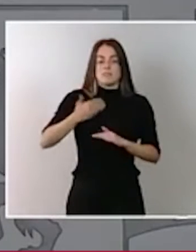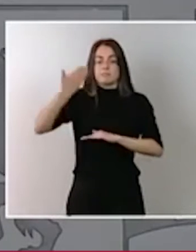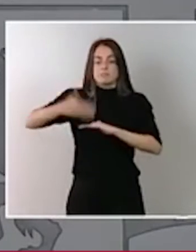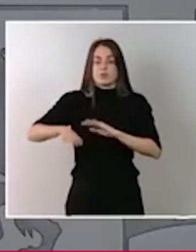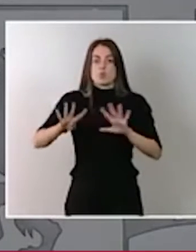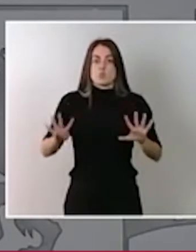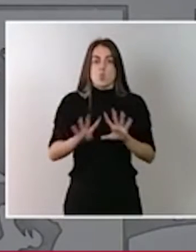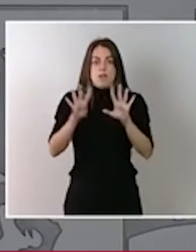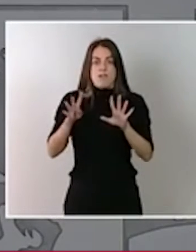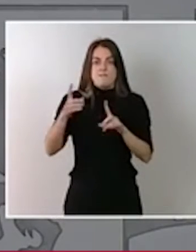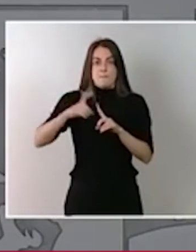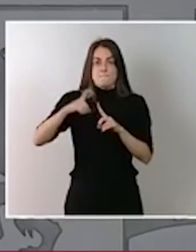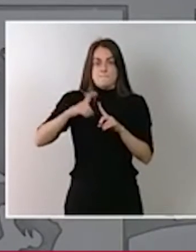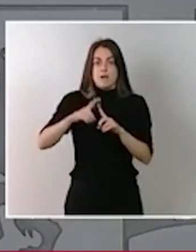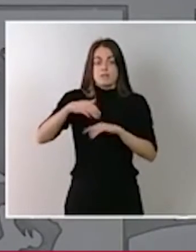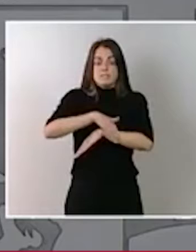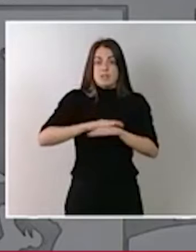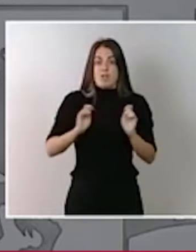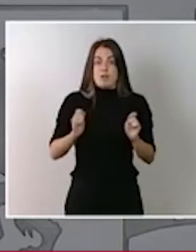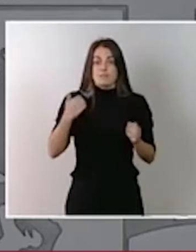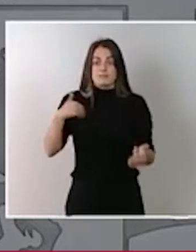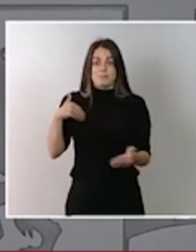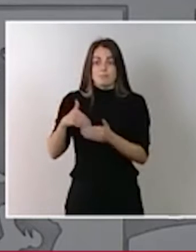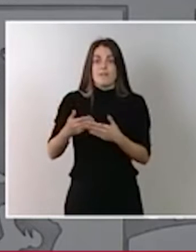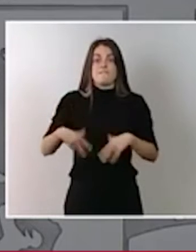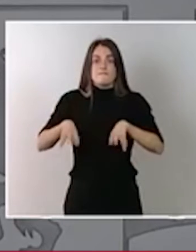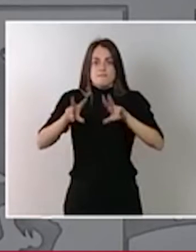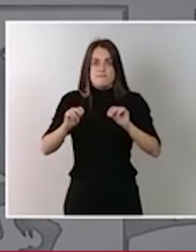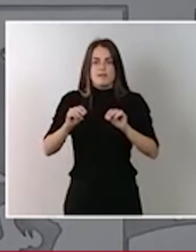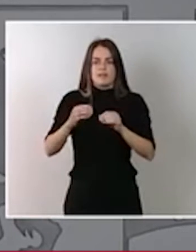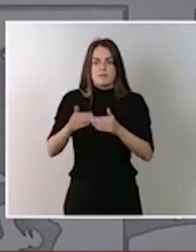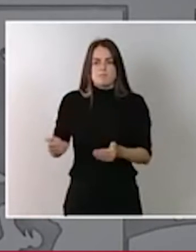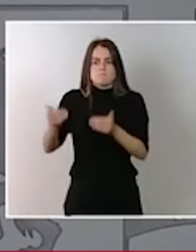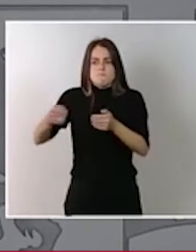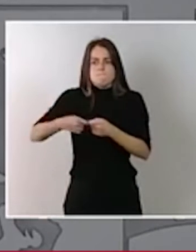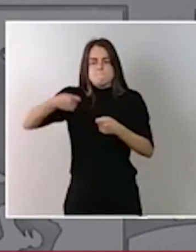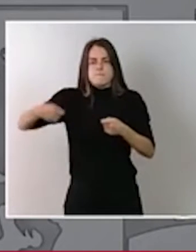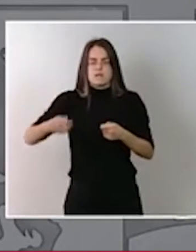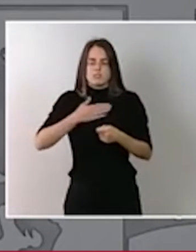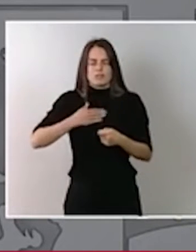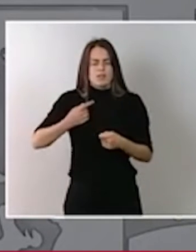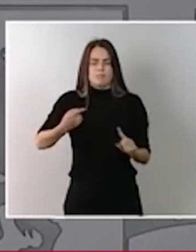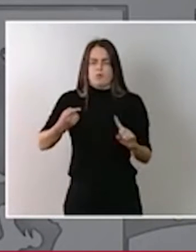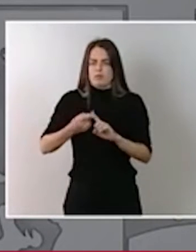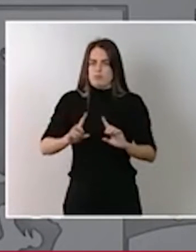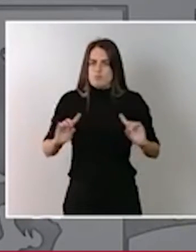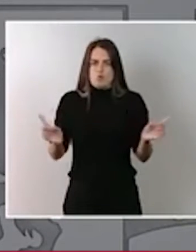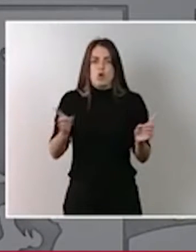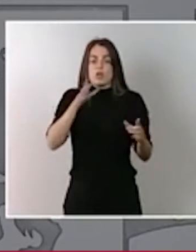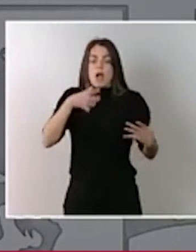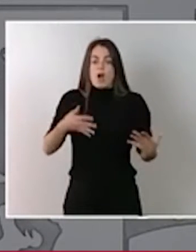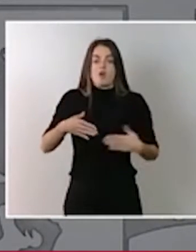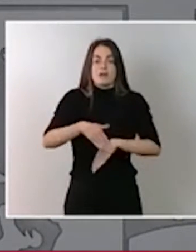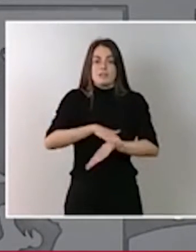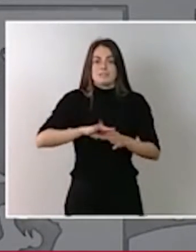tanto, del estado de alarma, no sea necesario prorrogar más el estado de alarma. Y, por tanto, continuar con este sistema y este